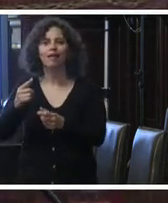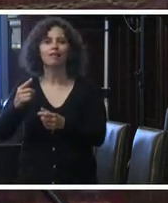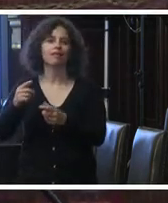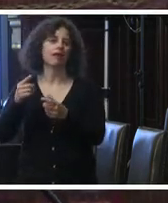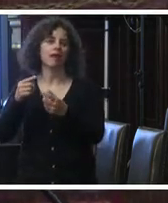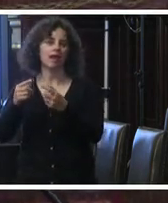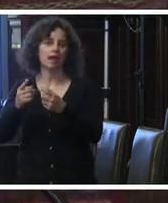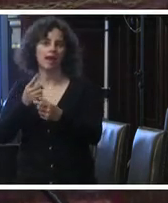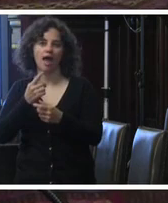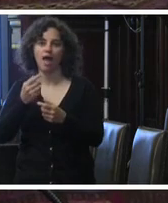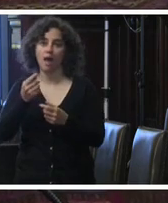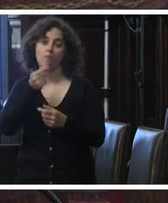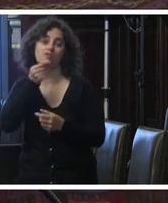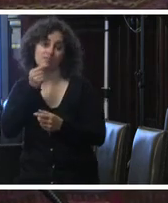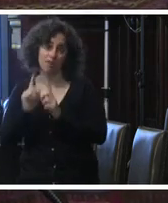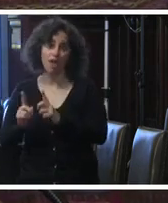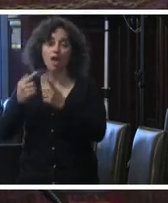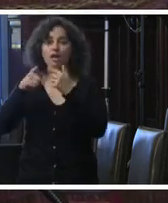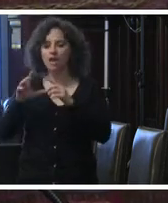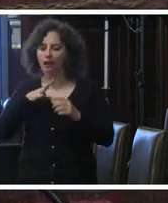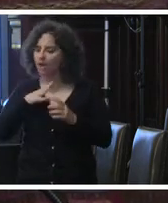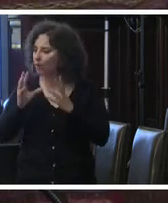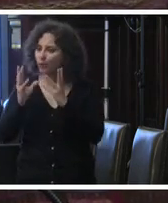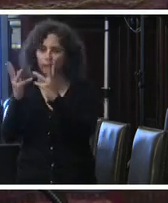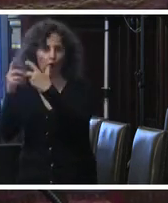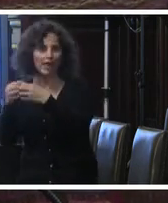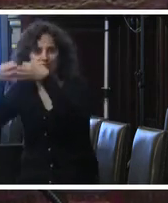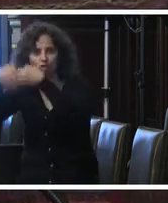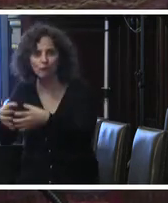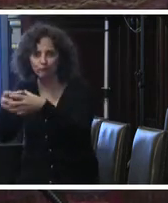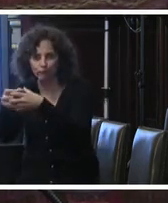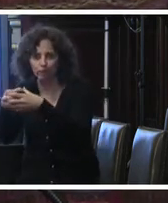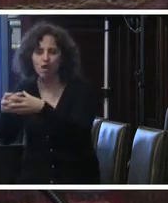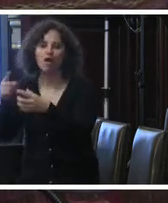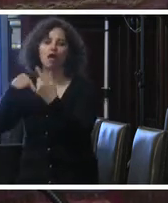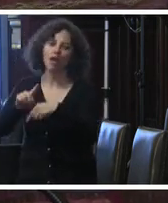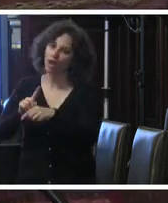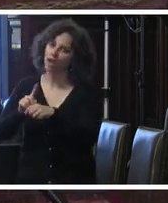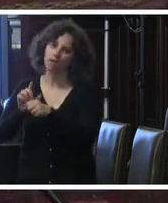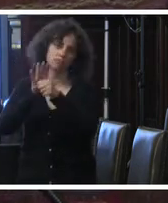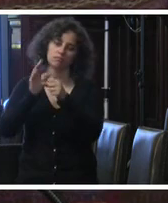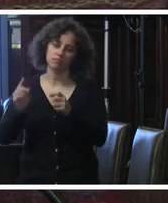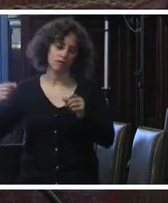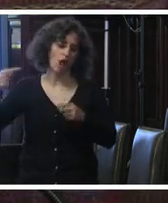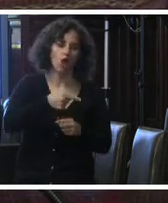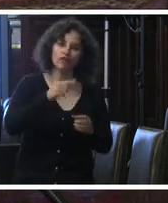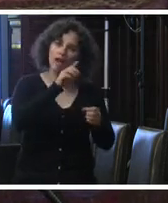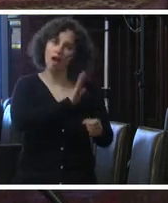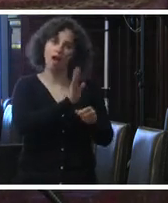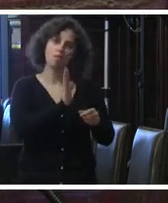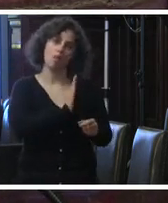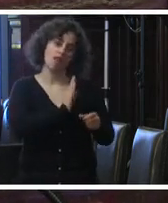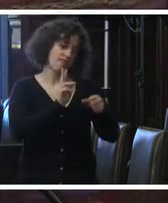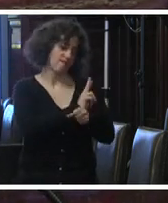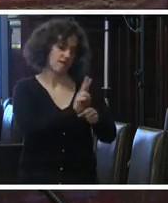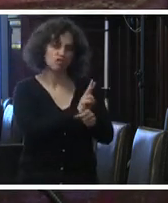penal. Hay toda una red involucrada con esta afectación a las mujeres defensoras que se extienden a